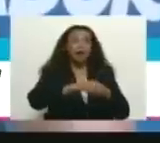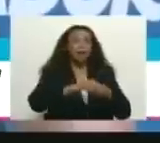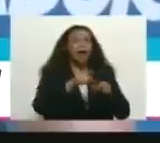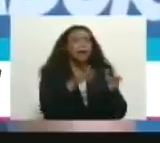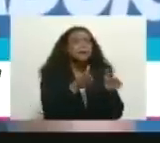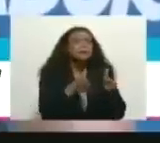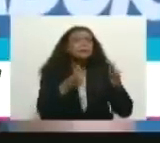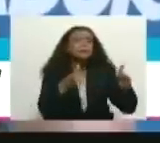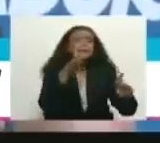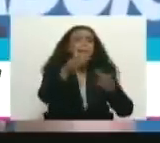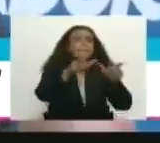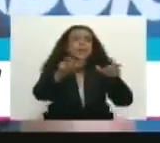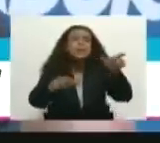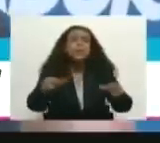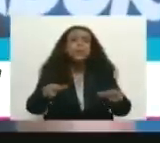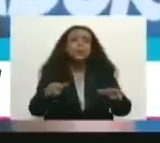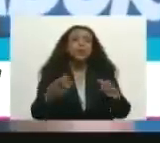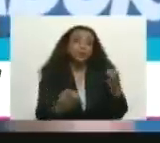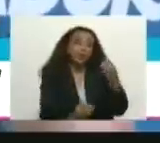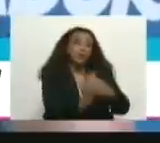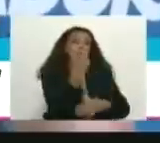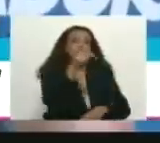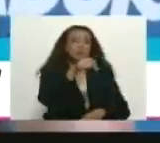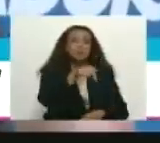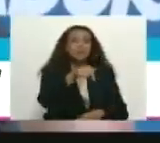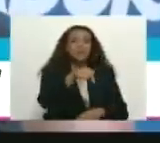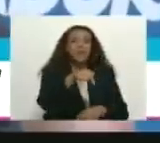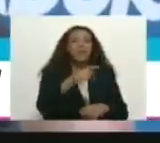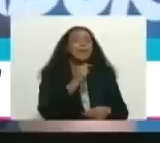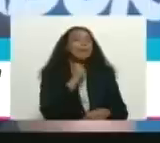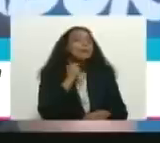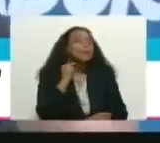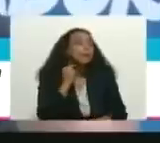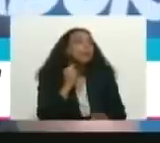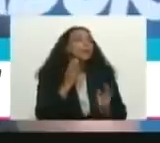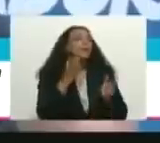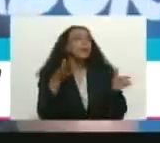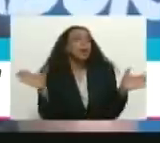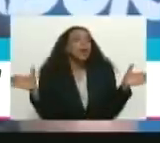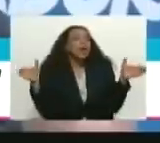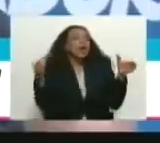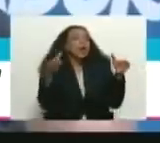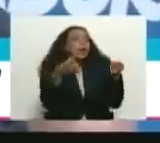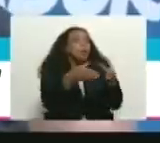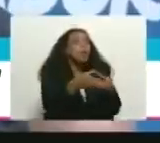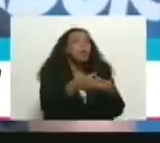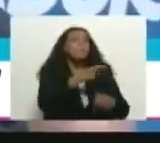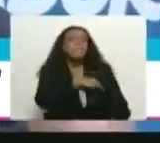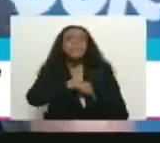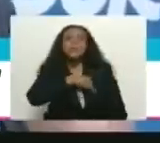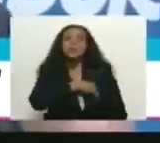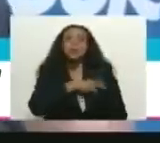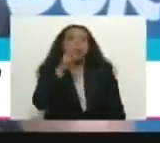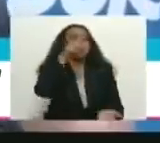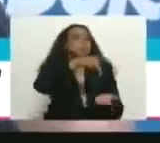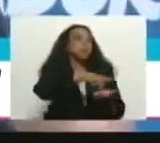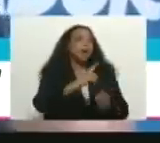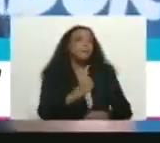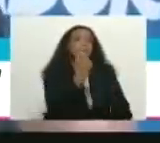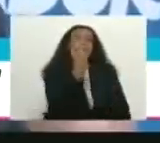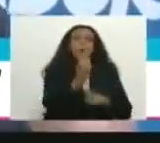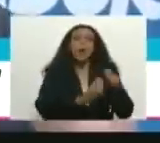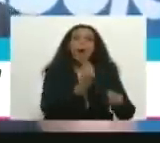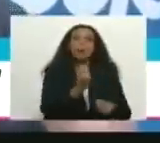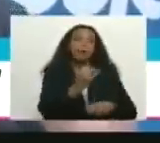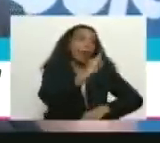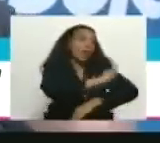establecían y donde se hacía la fundación, ahí iba el sacerdote, y un sacerdote misionero al llegar, que es lo primero que hace